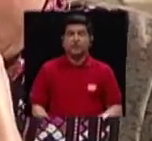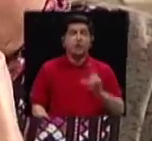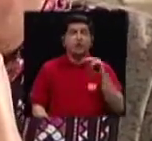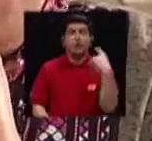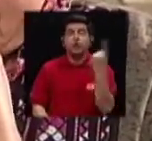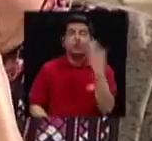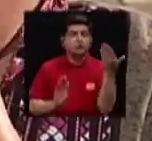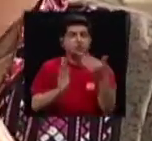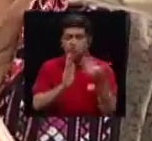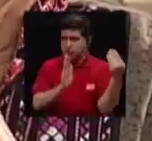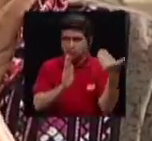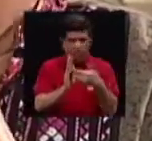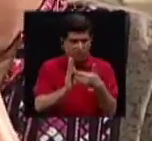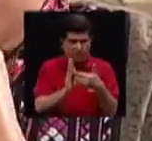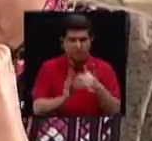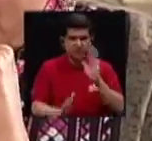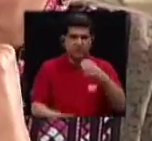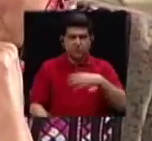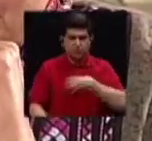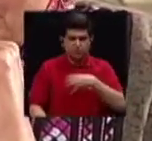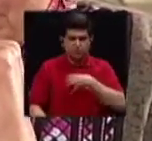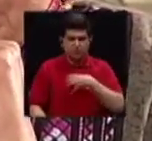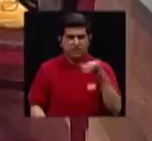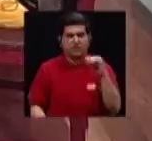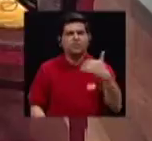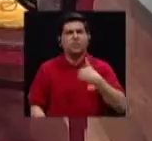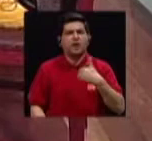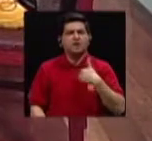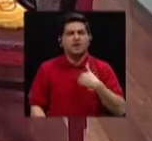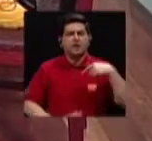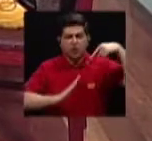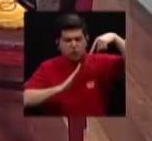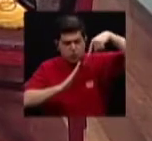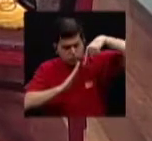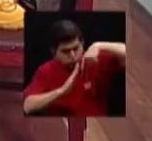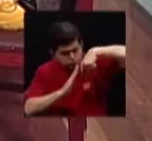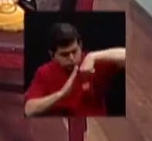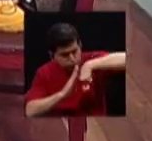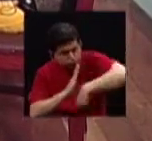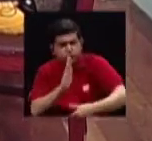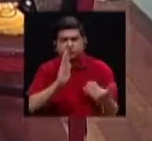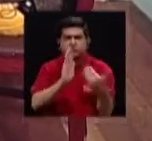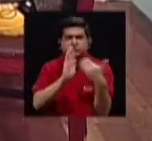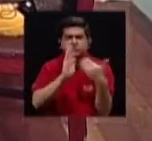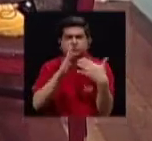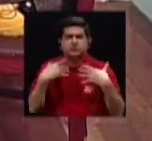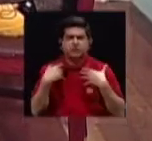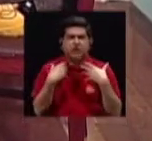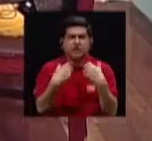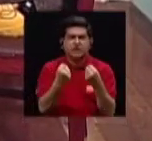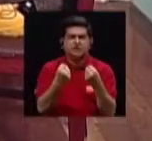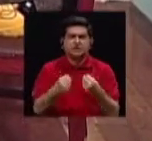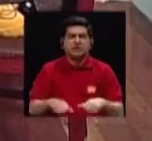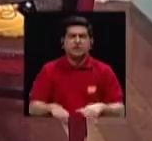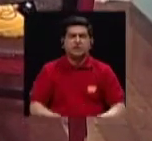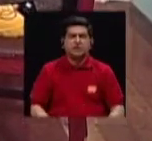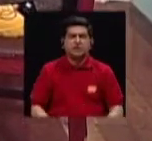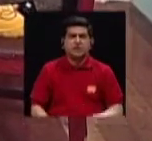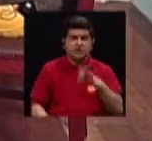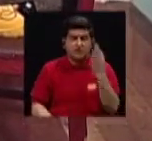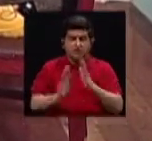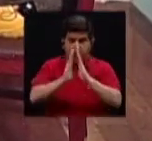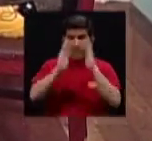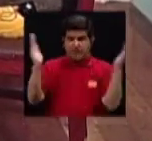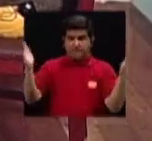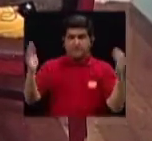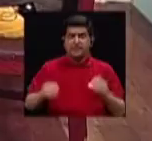afecta su patrimonio, sino que tiene una profunda afectación a nivel de salud en el sentido amplio. Uh-huh.